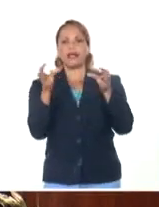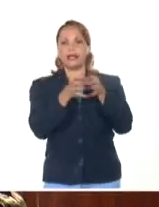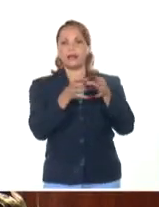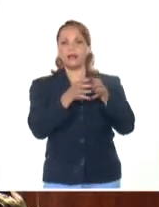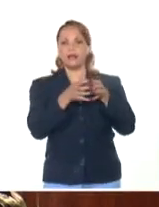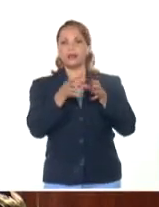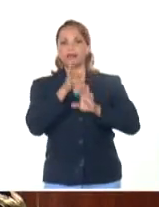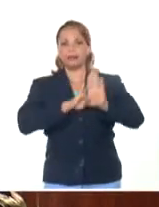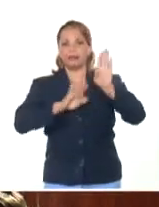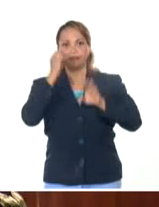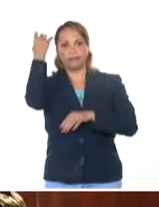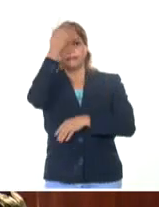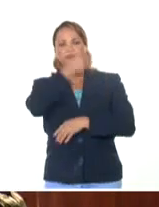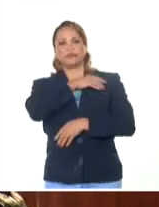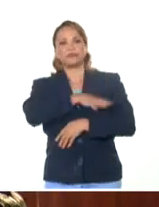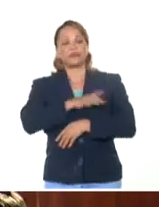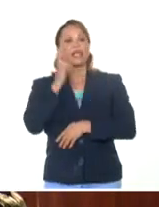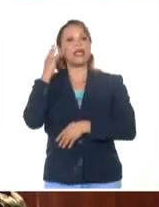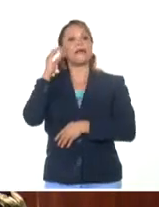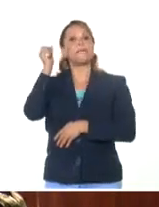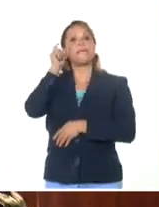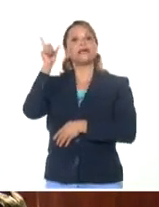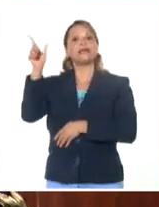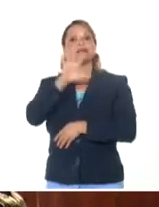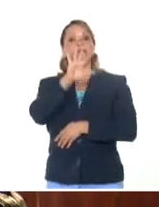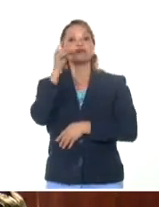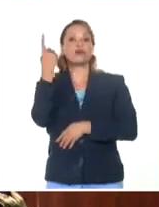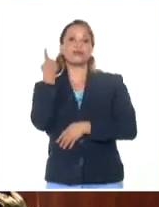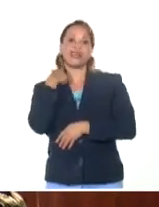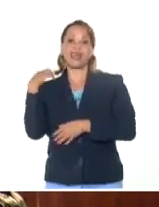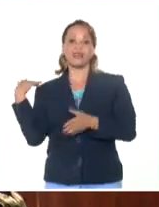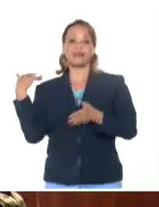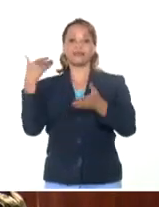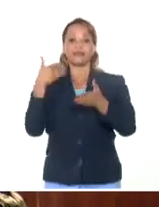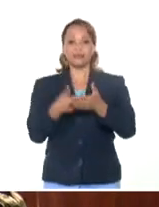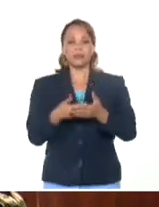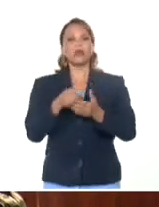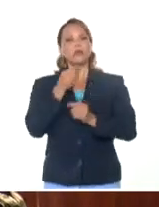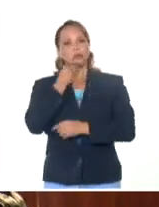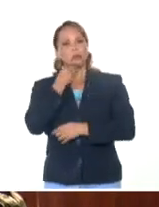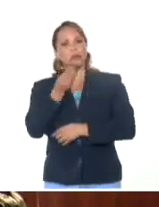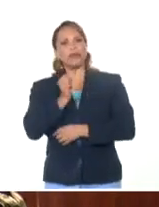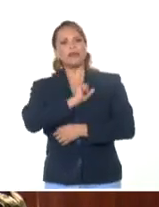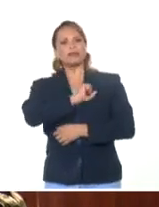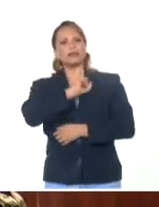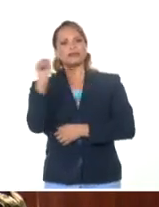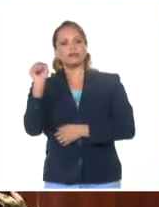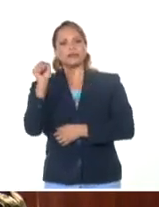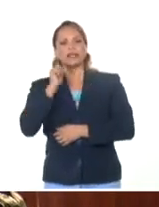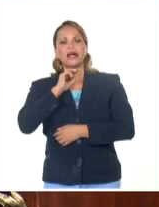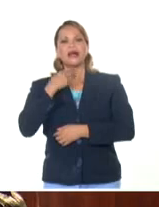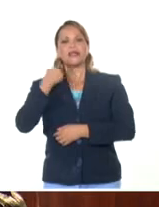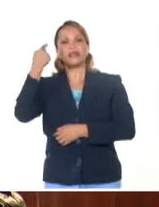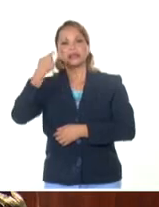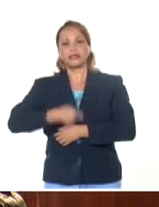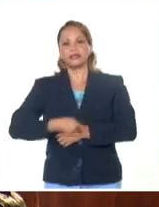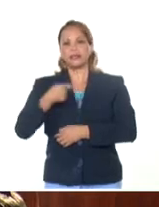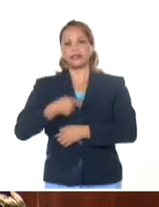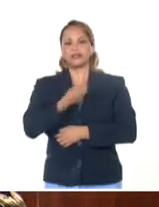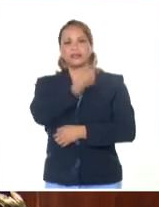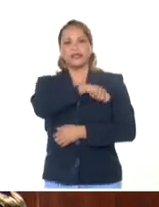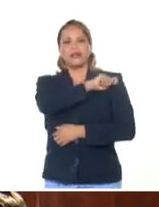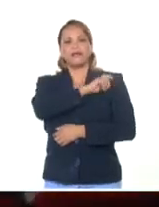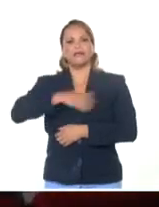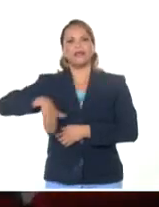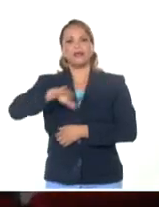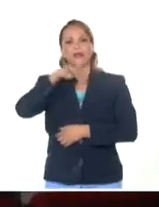Polisario, con la experiencia de estos 50 años, lograrán alcanzar la plena autodeterminación del pueblo del